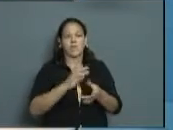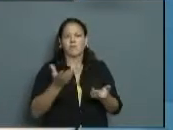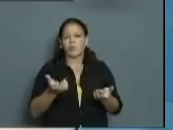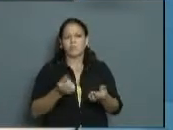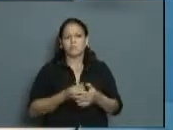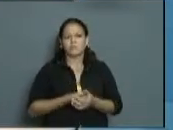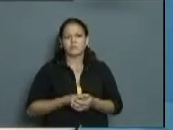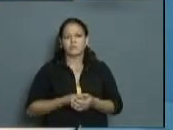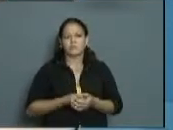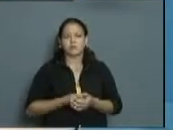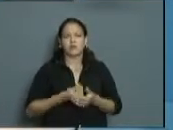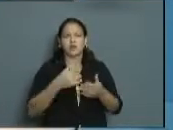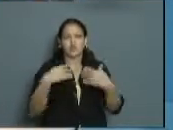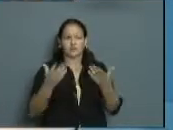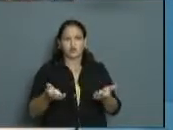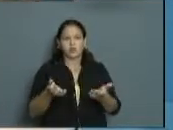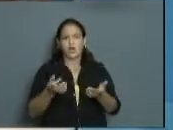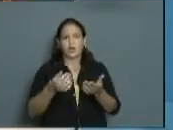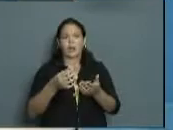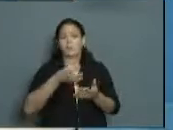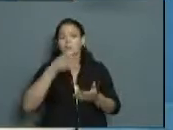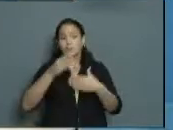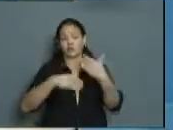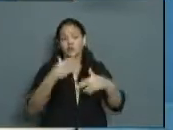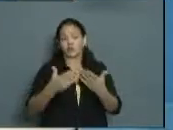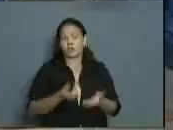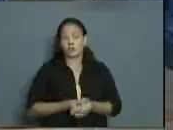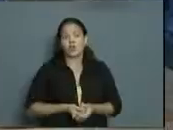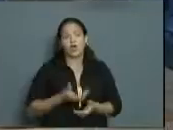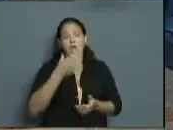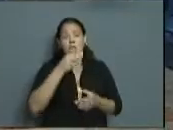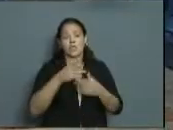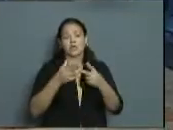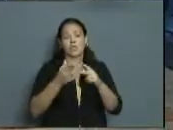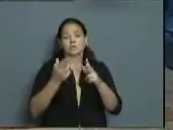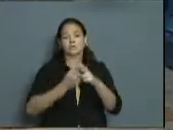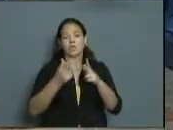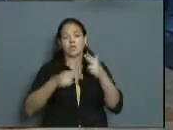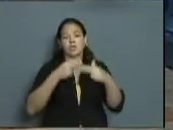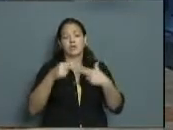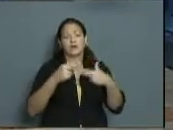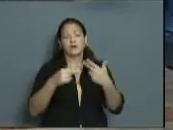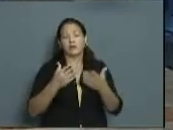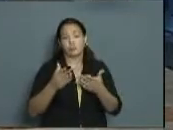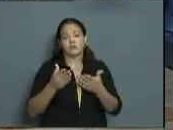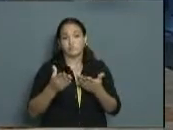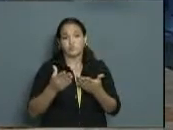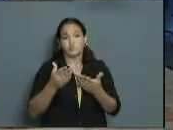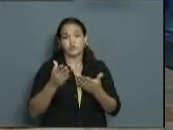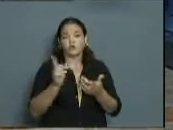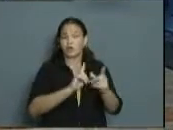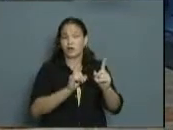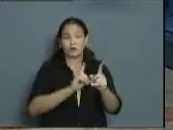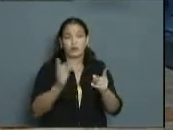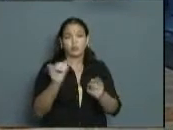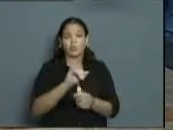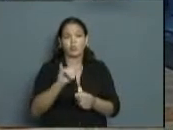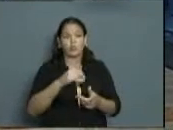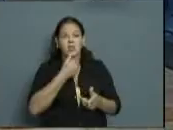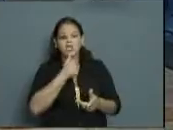con la vacunación, ¿cuál es el proceso? Ya usted explicaba de que hay que hacer un seguimiento y se trata como sospechoso, ¿no es así? A esta